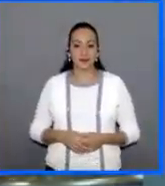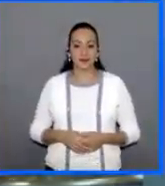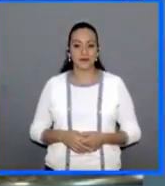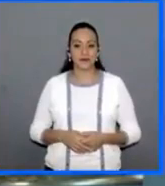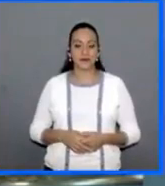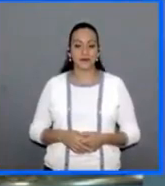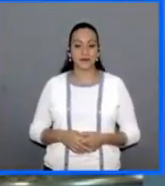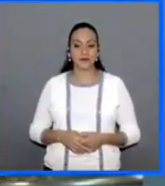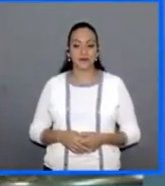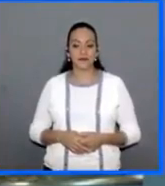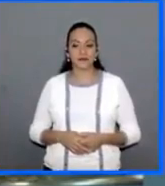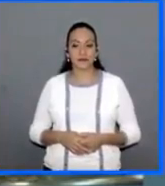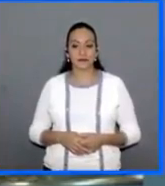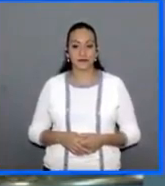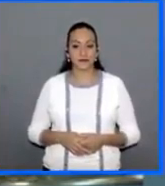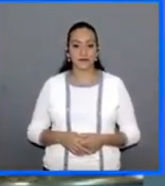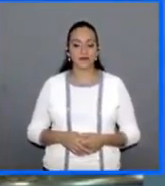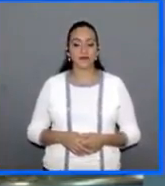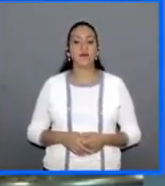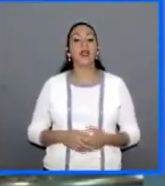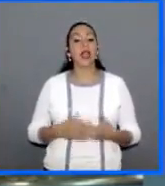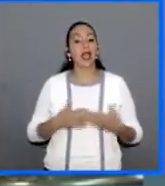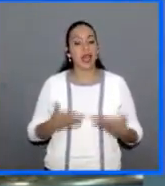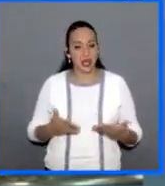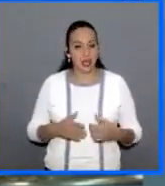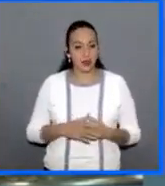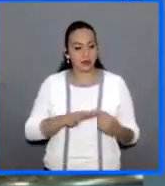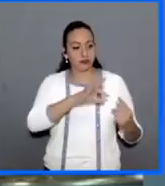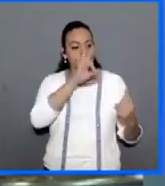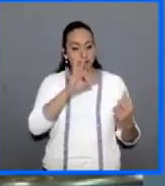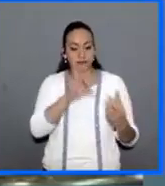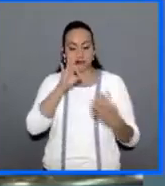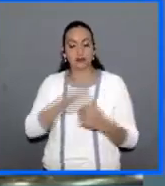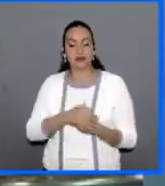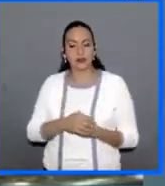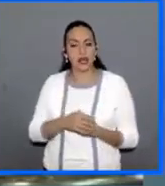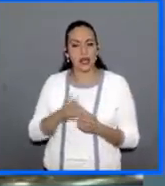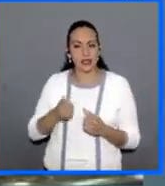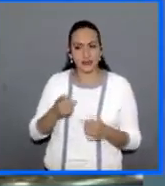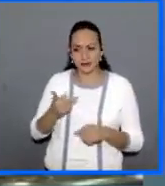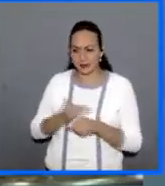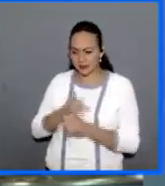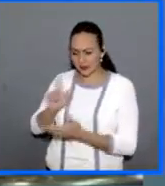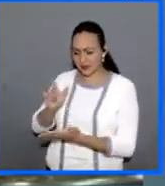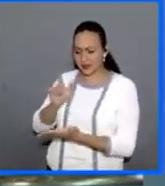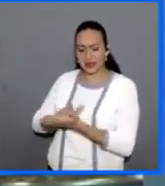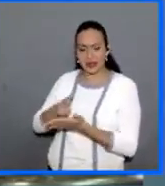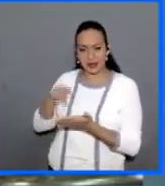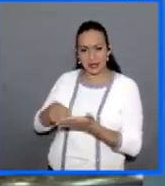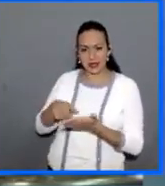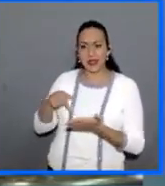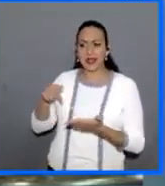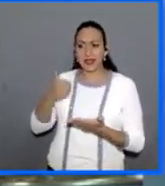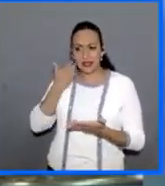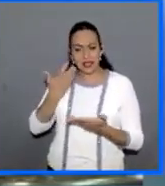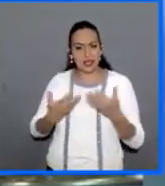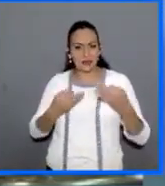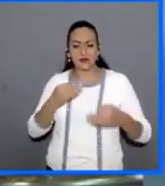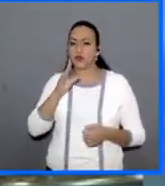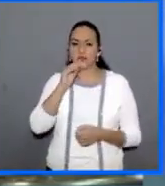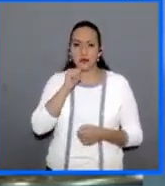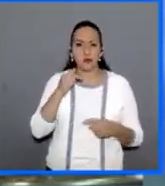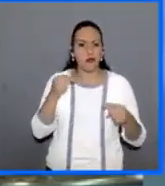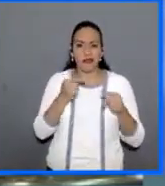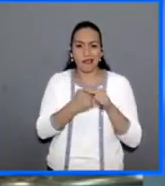La designación directa por parte del Cabildo no puede justificarse con la práctica reiterada como lo pretende hacer valer el tribunal, porque el hecho de que en la